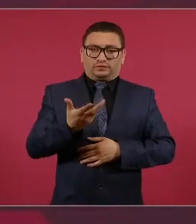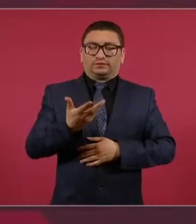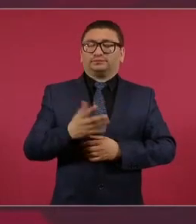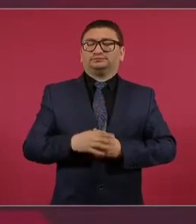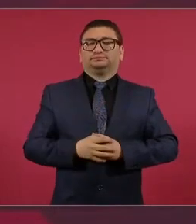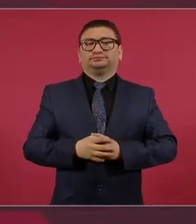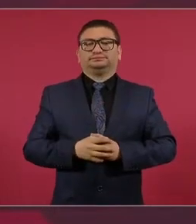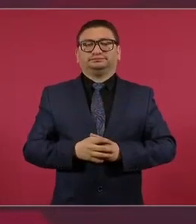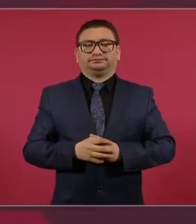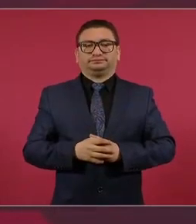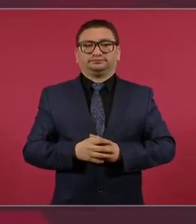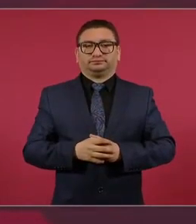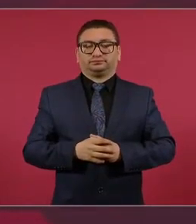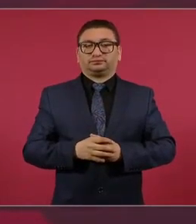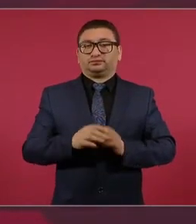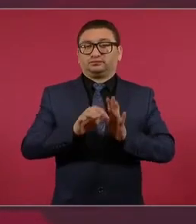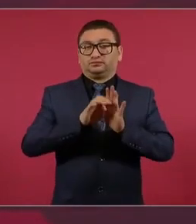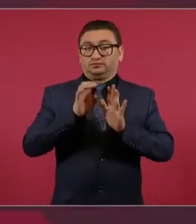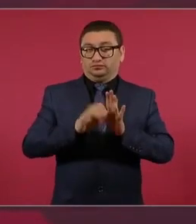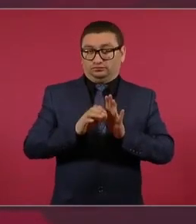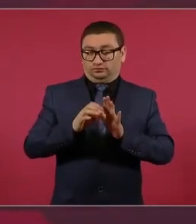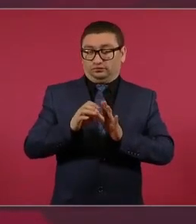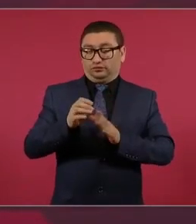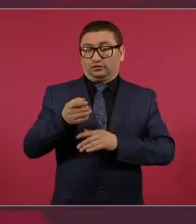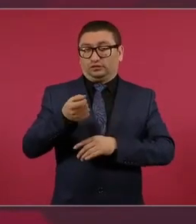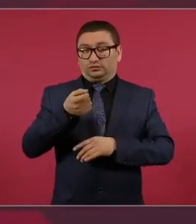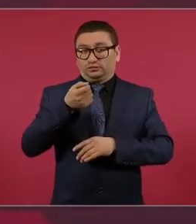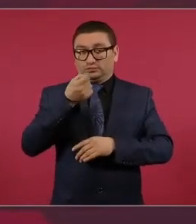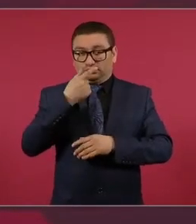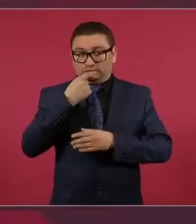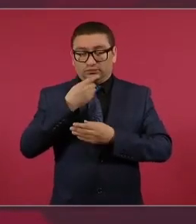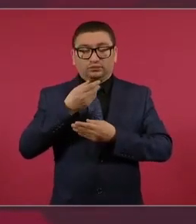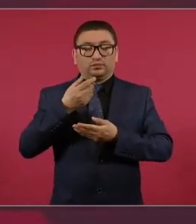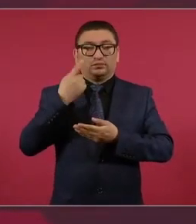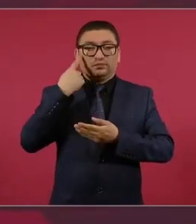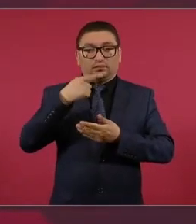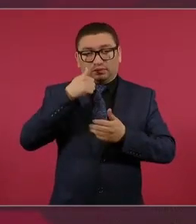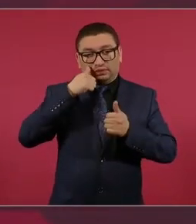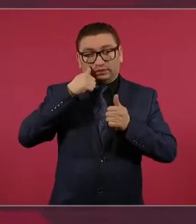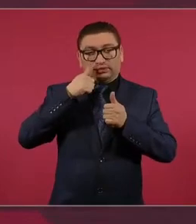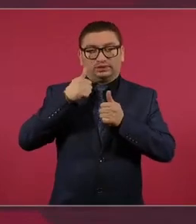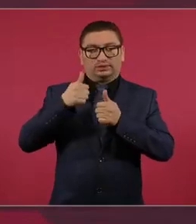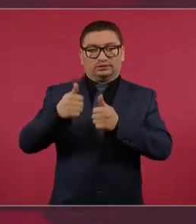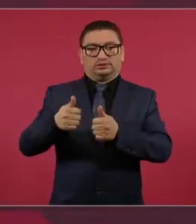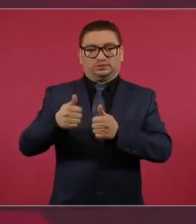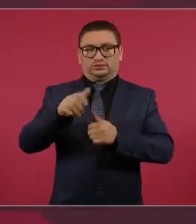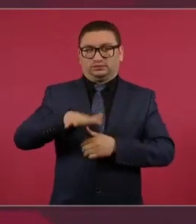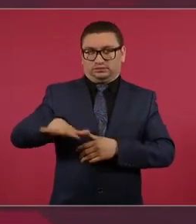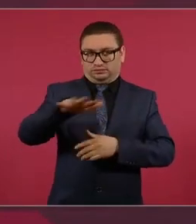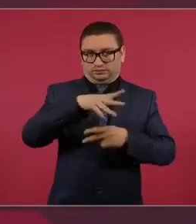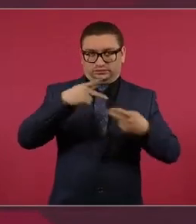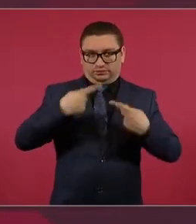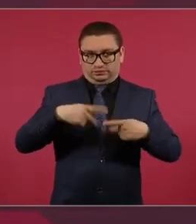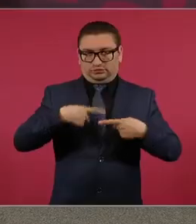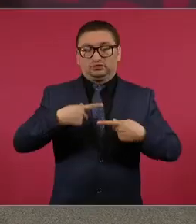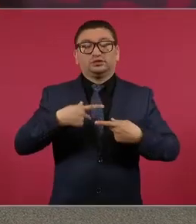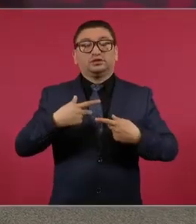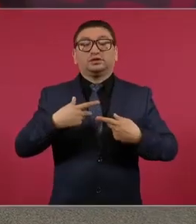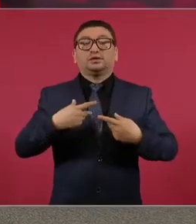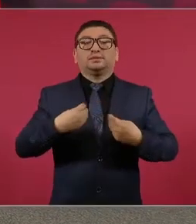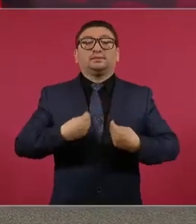que medicamentos para atender a pacientes para salvar